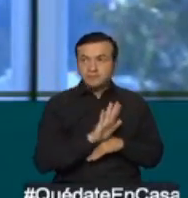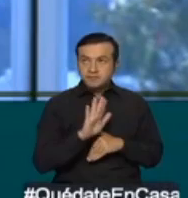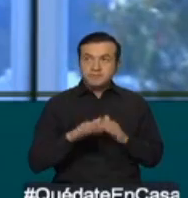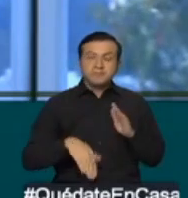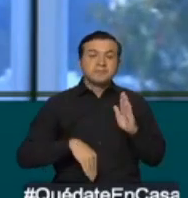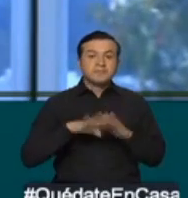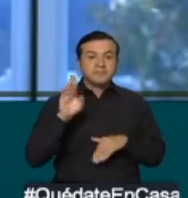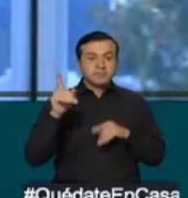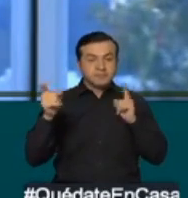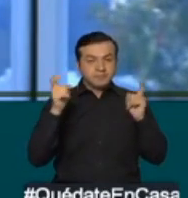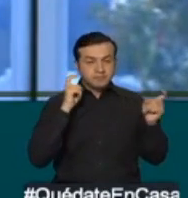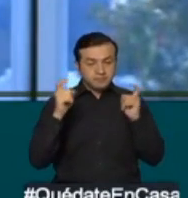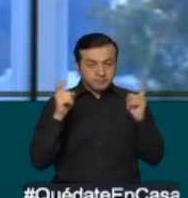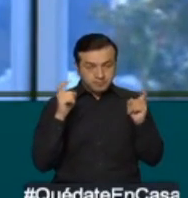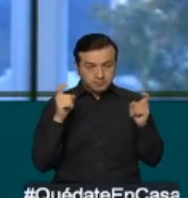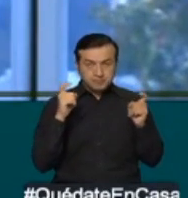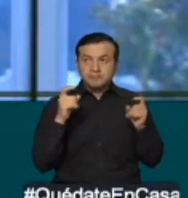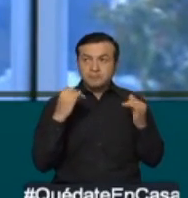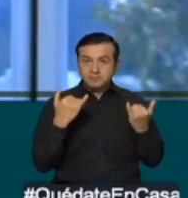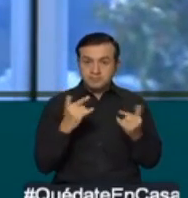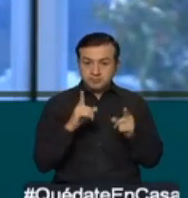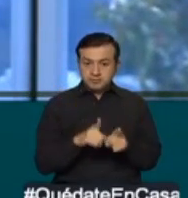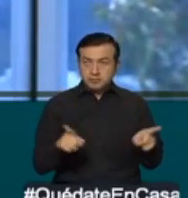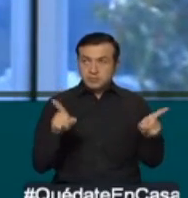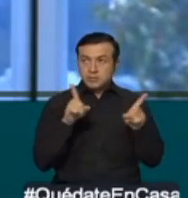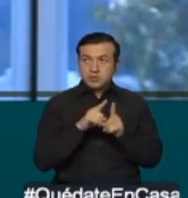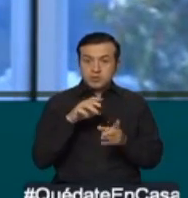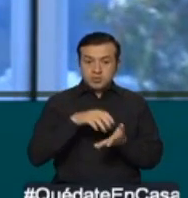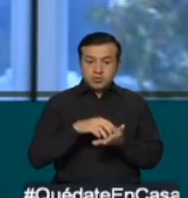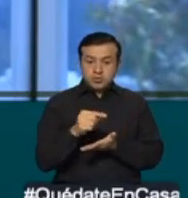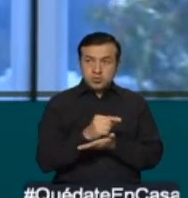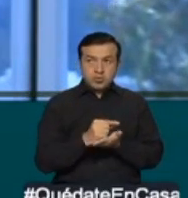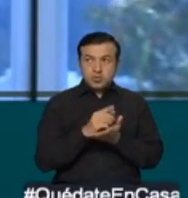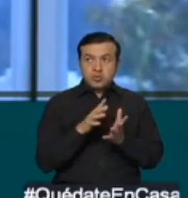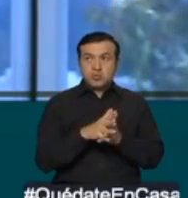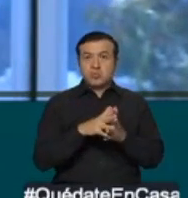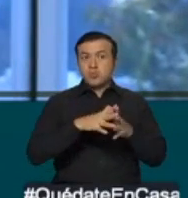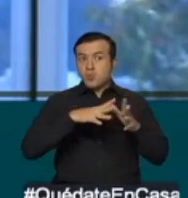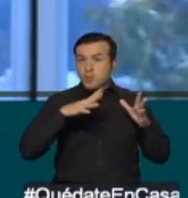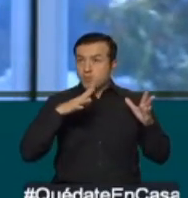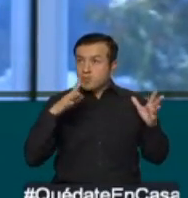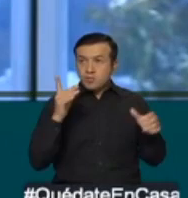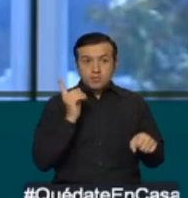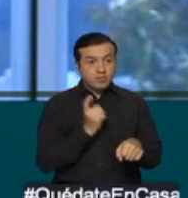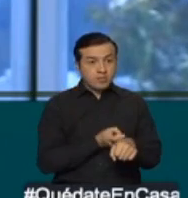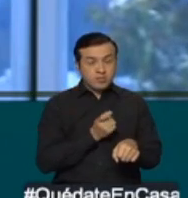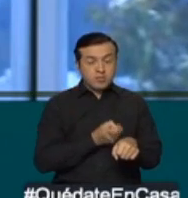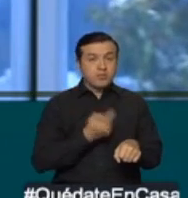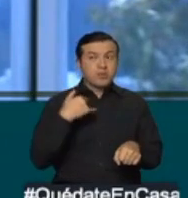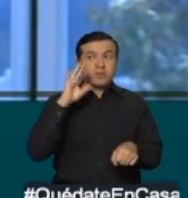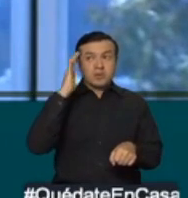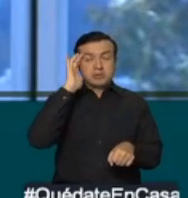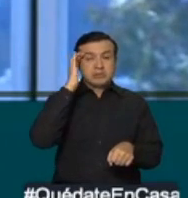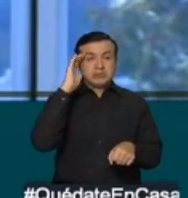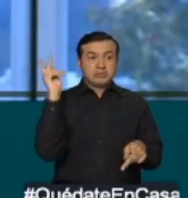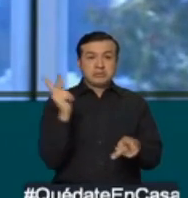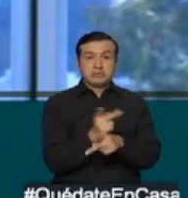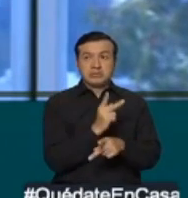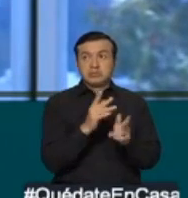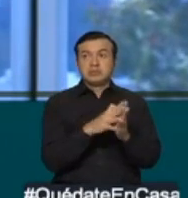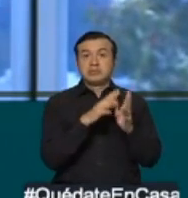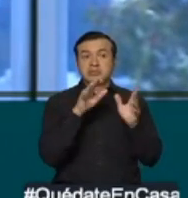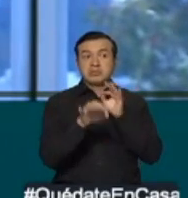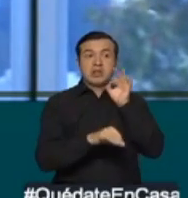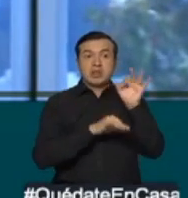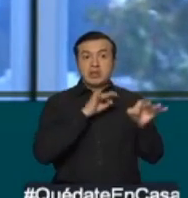un mayor control los datos que hoy presenta guayas son específicamente los que nos ponen en esta situación y